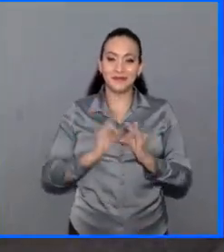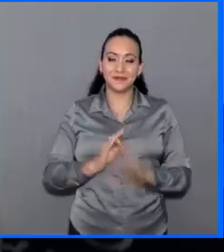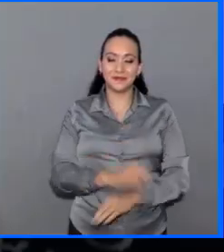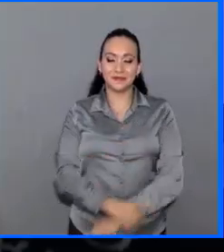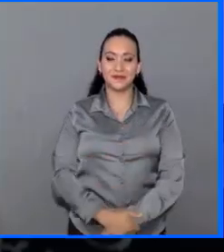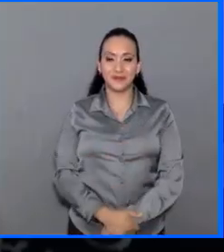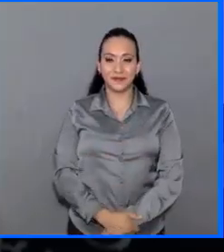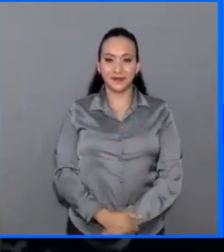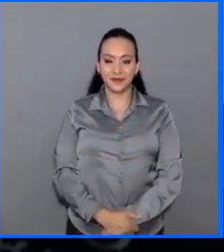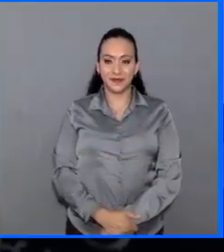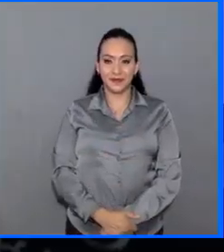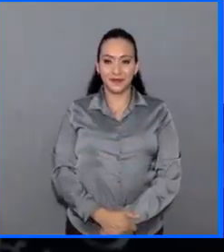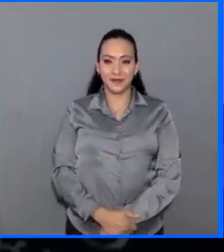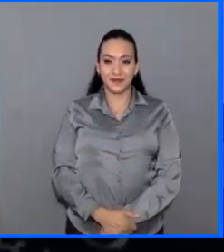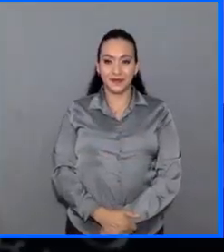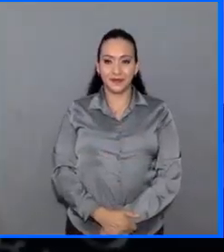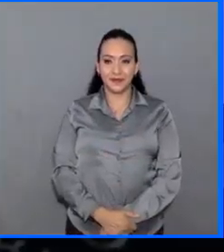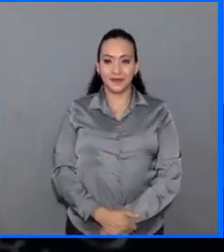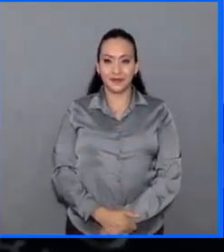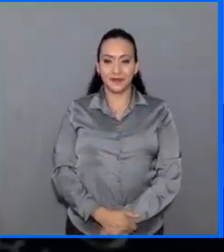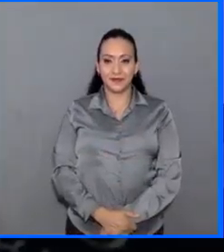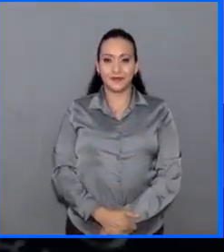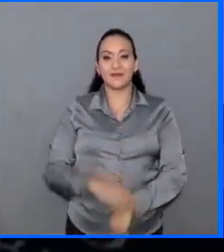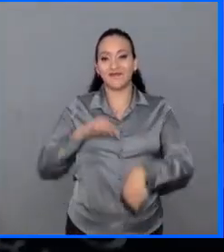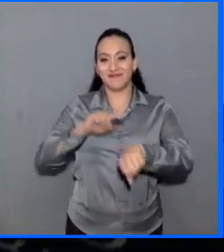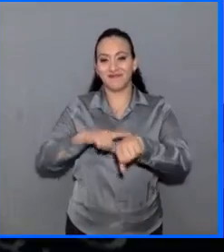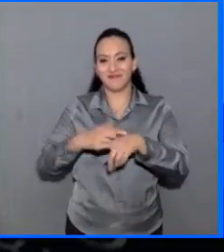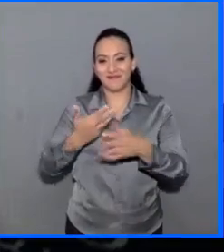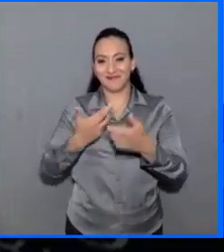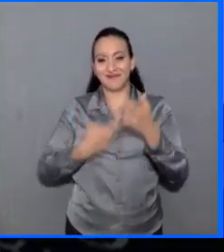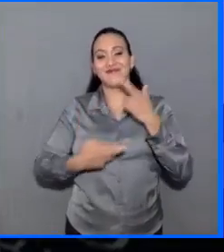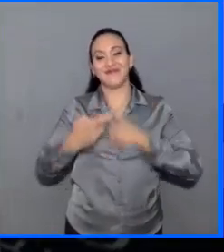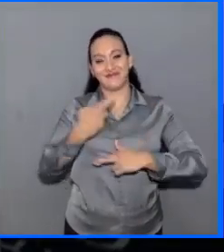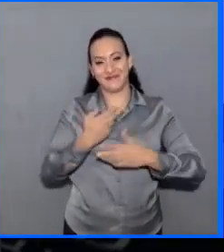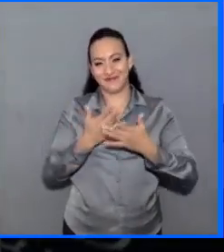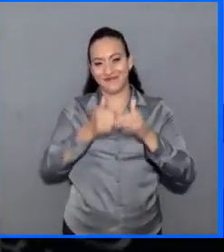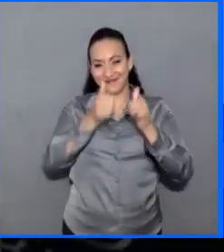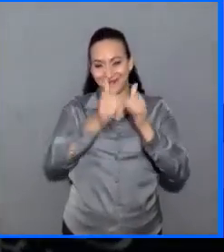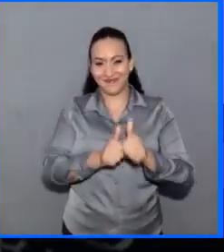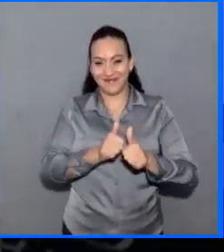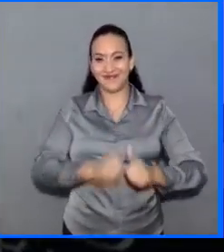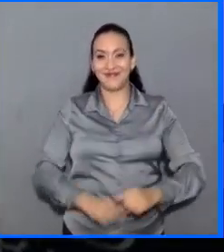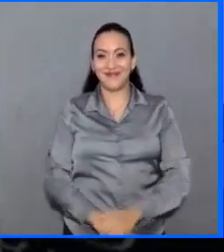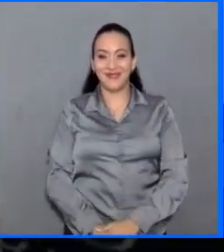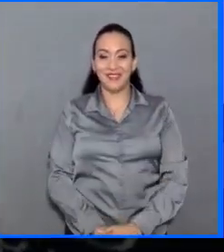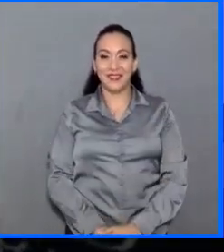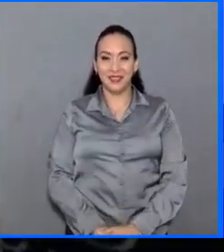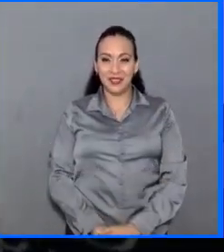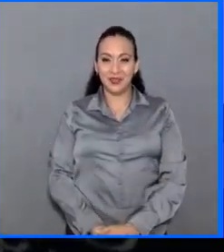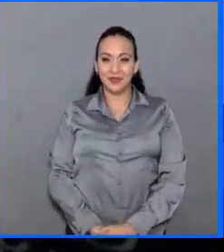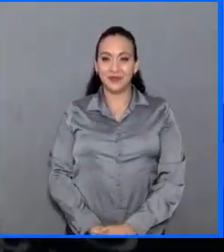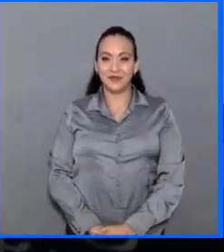García. Es momento de hacer una pausa, pero regresamos al noticiario nocturno. No se vaya.